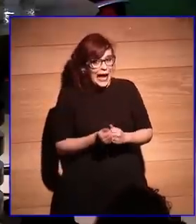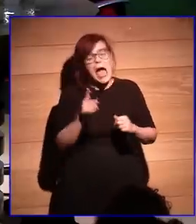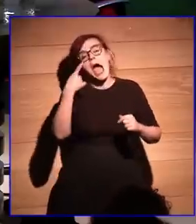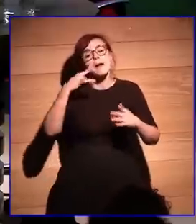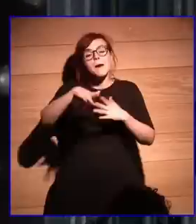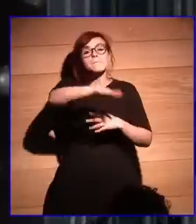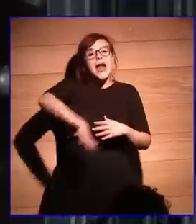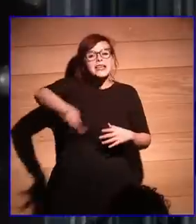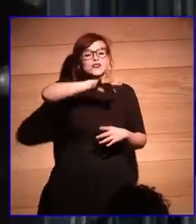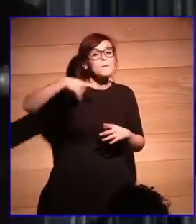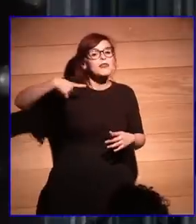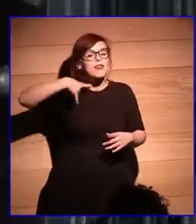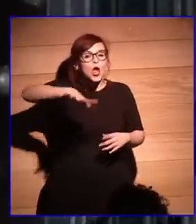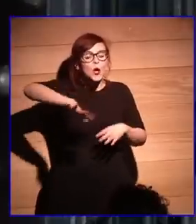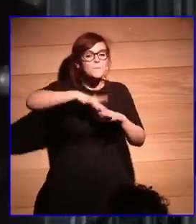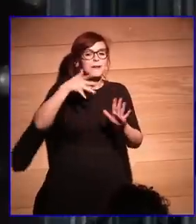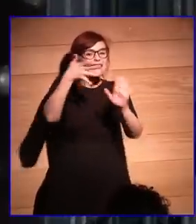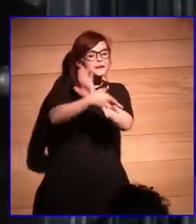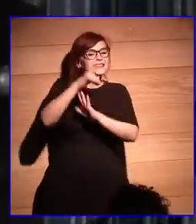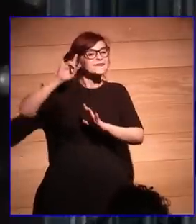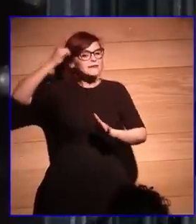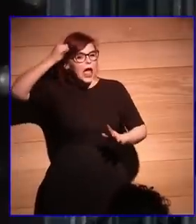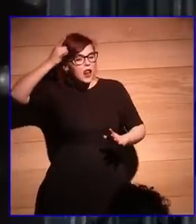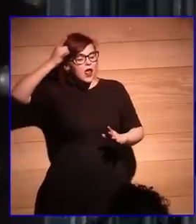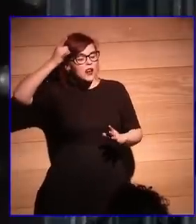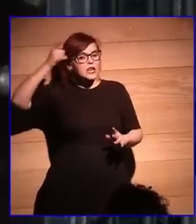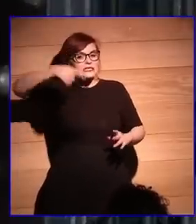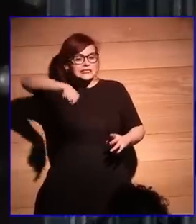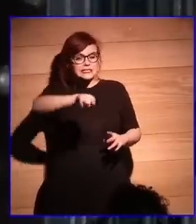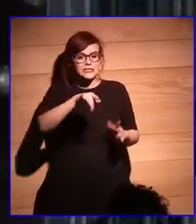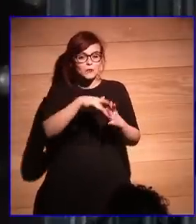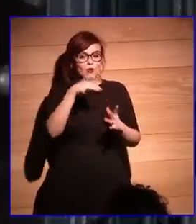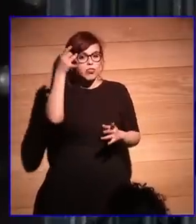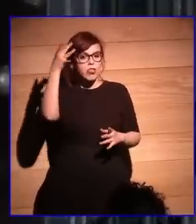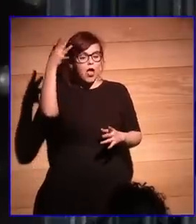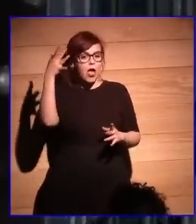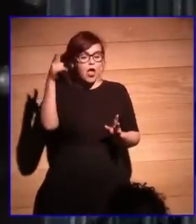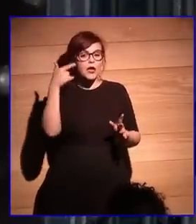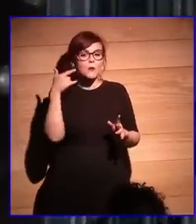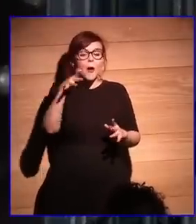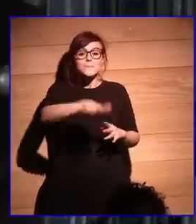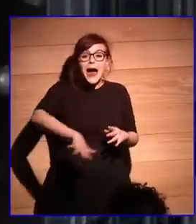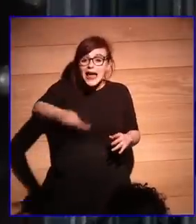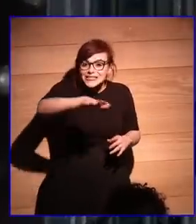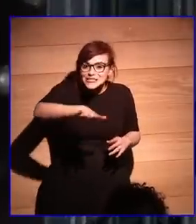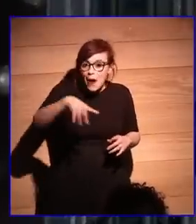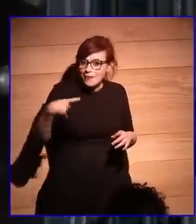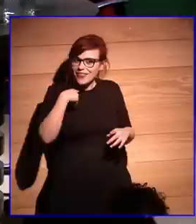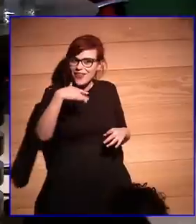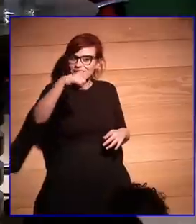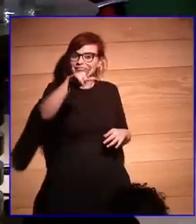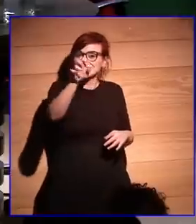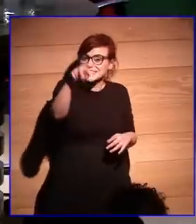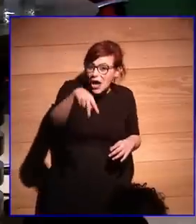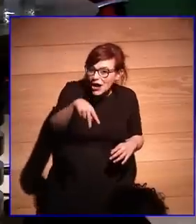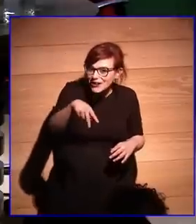paraíso perdido a un Lucifer, a un Satán, que... tiene una idea muy clara en la cabeza. ¿Te refieres, perdona, al paraíso perdido de Milton?